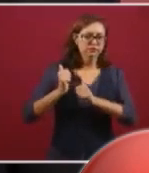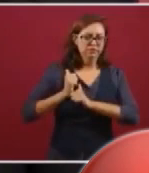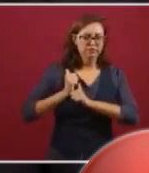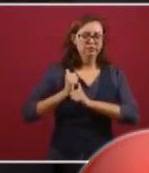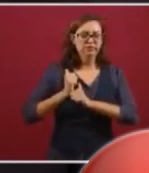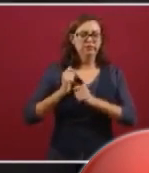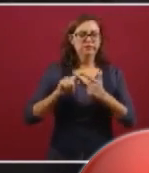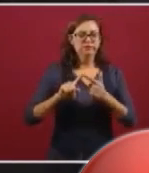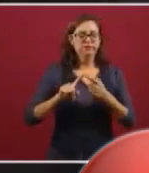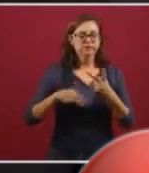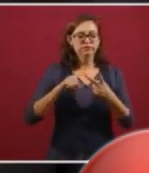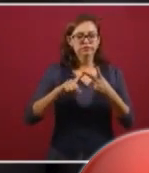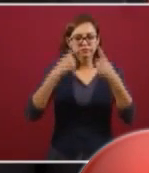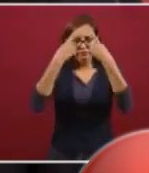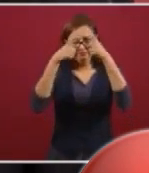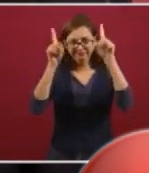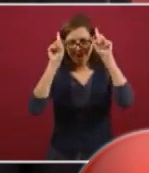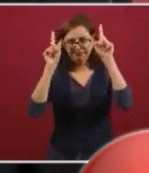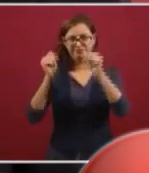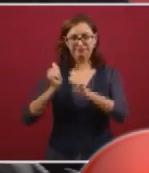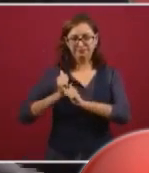a la escuela naval,